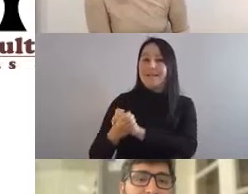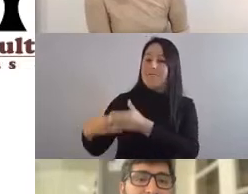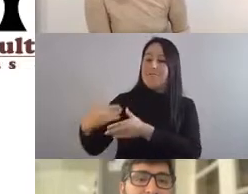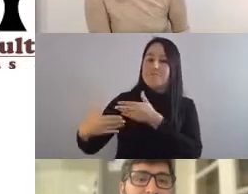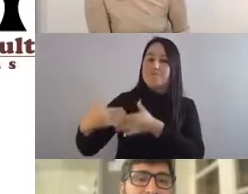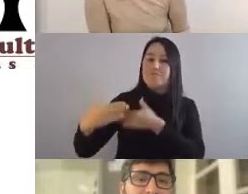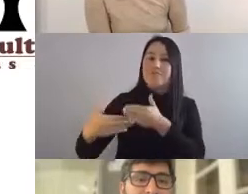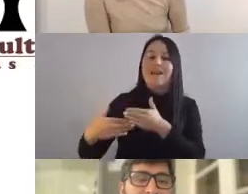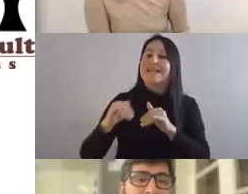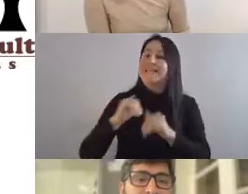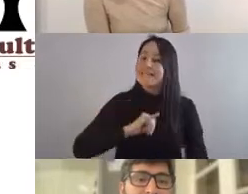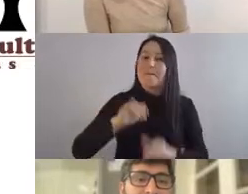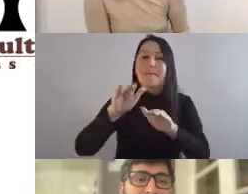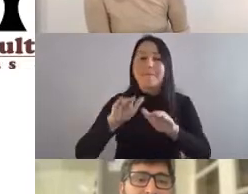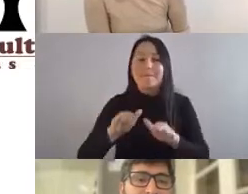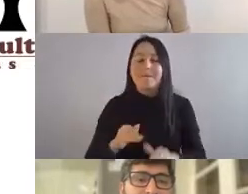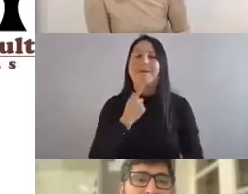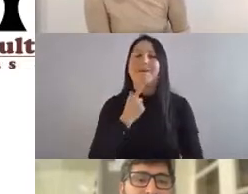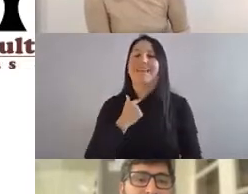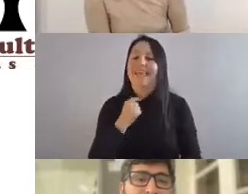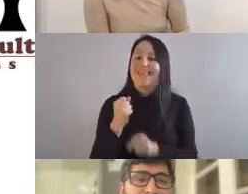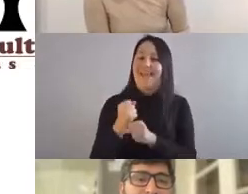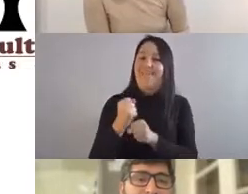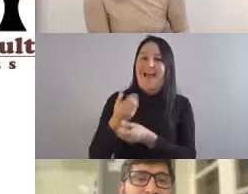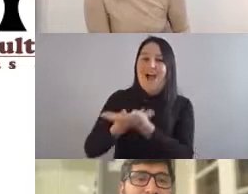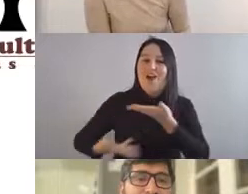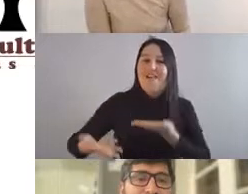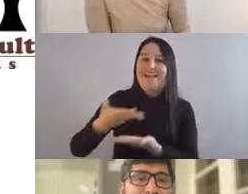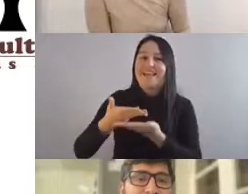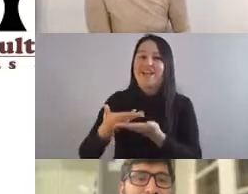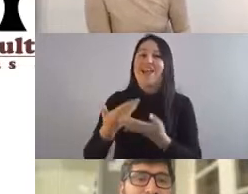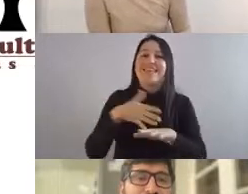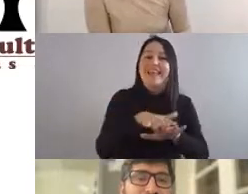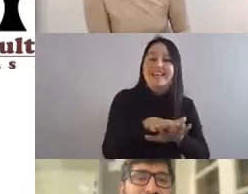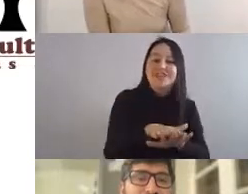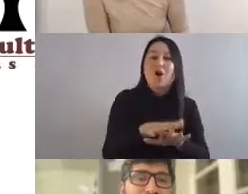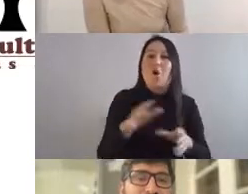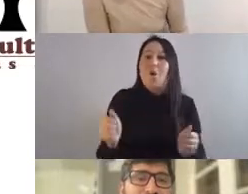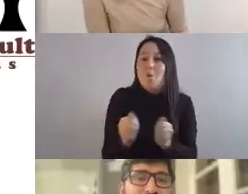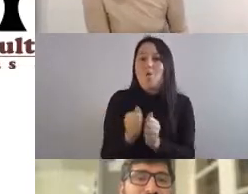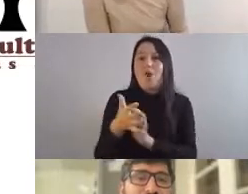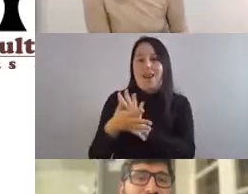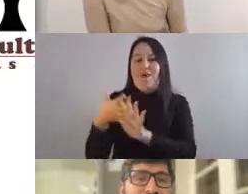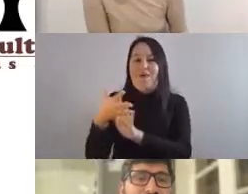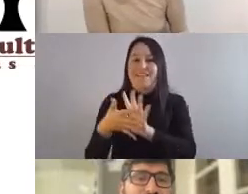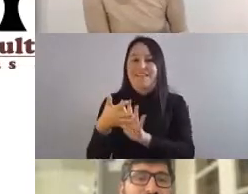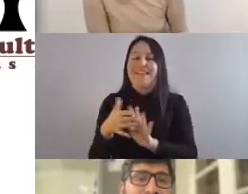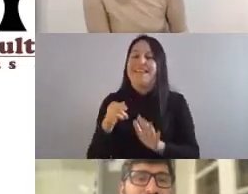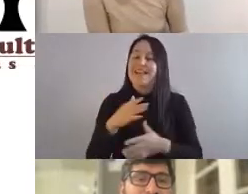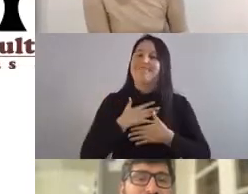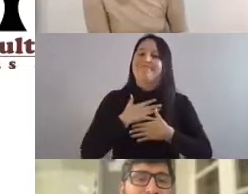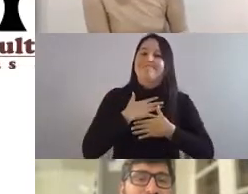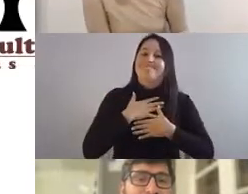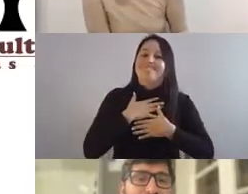mismo interés de trabajar colaborativo, de la integración, de la lengua de señas, y bueno, eso es lo que nos apasiona, él desde